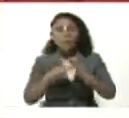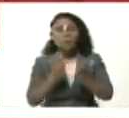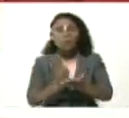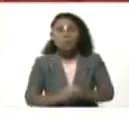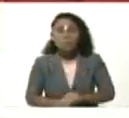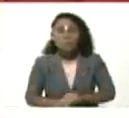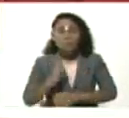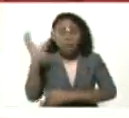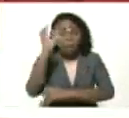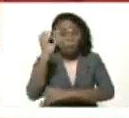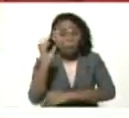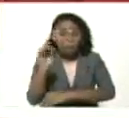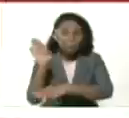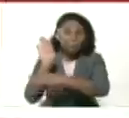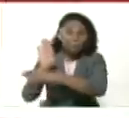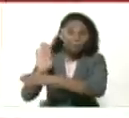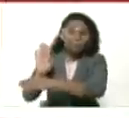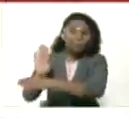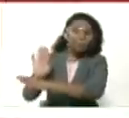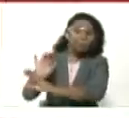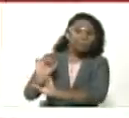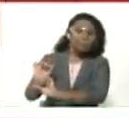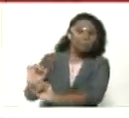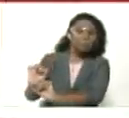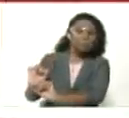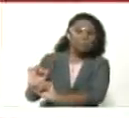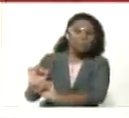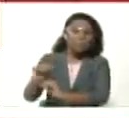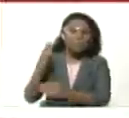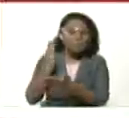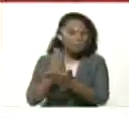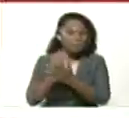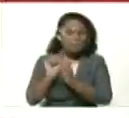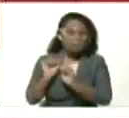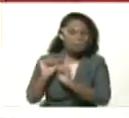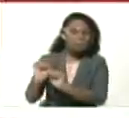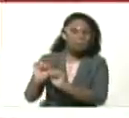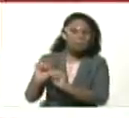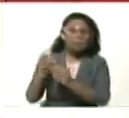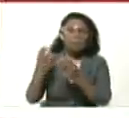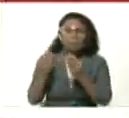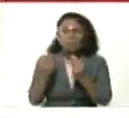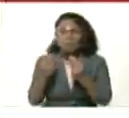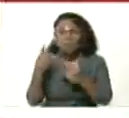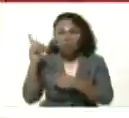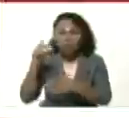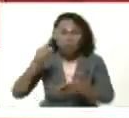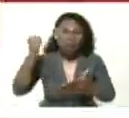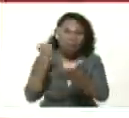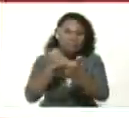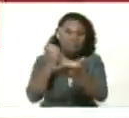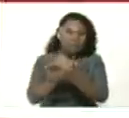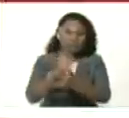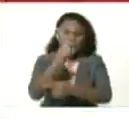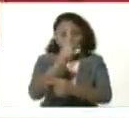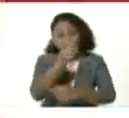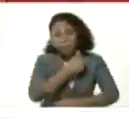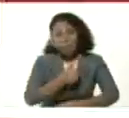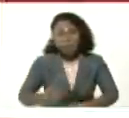Desde Colombia hay que cuidarse. Siempre del gobierno colombiano hay que cuidarse. Mucho. Son unos asesinos. Asesinaron a un